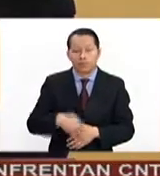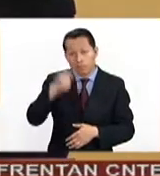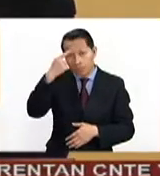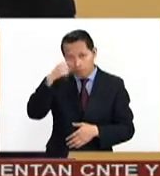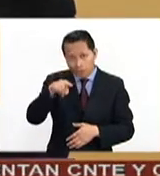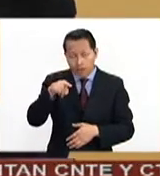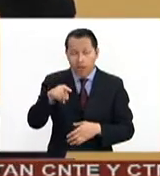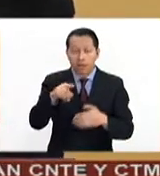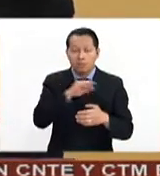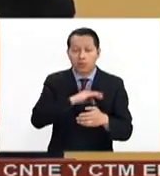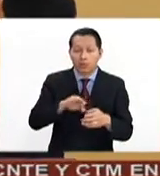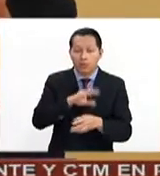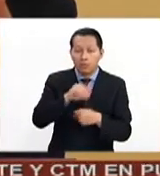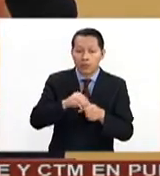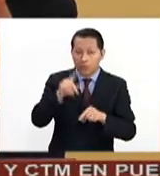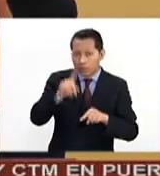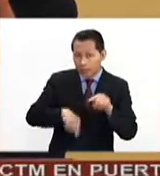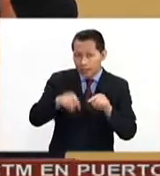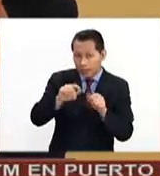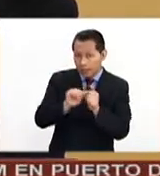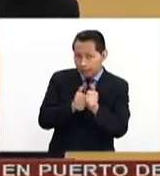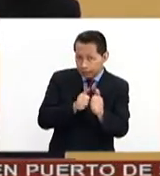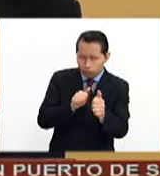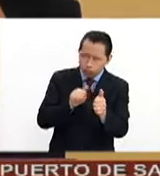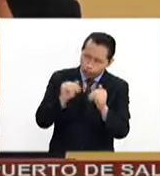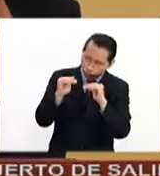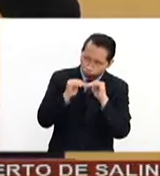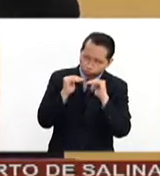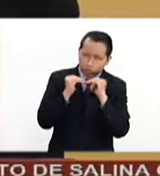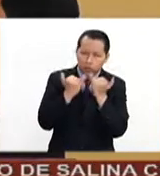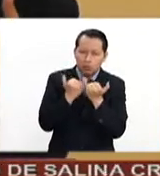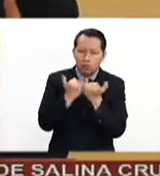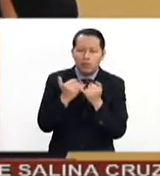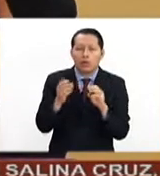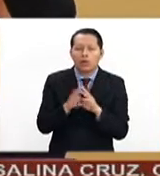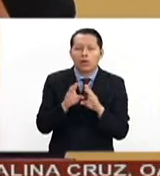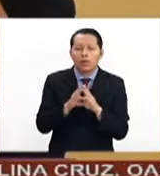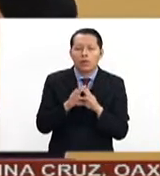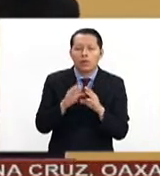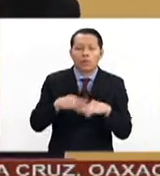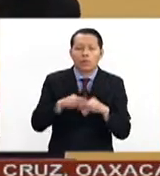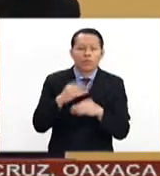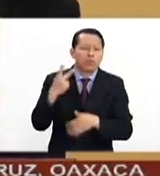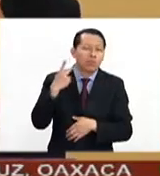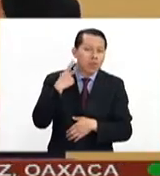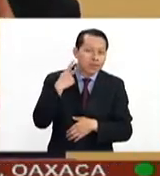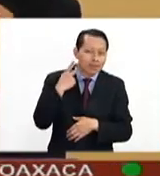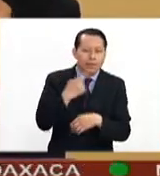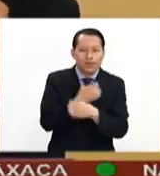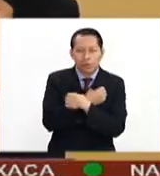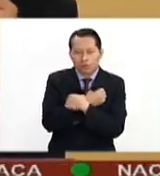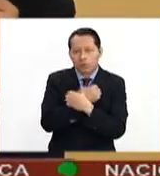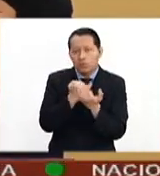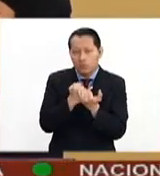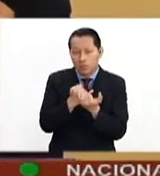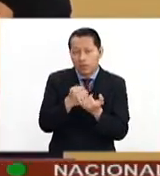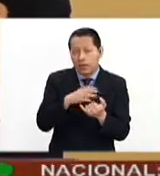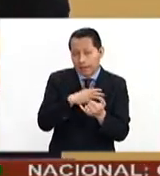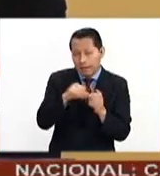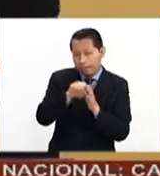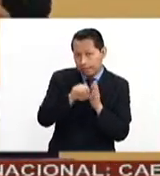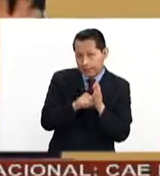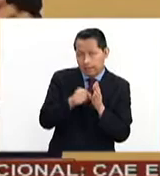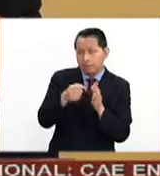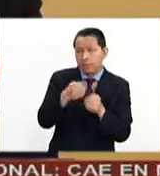esa desigualdad necesitamos un replanteamiento de toda la política o de gran parte de la política educativa y de cómo está organizado el sistema